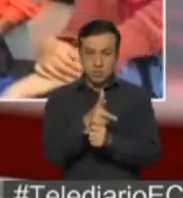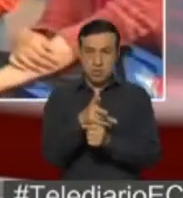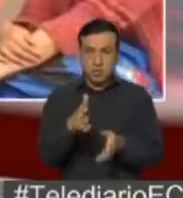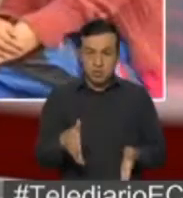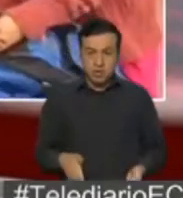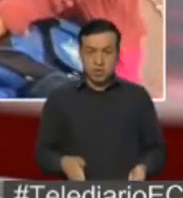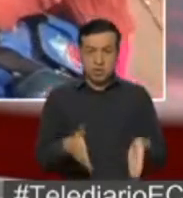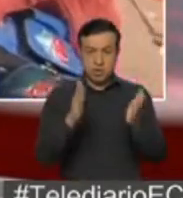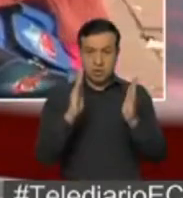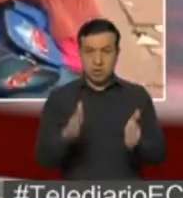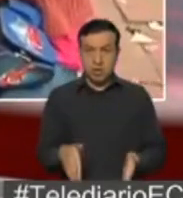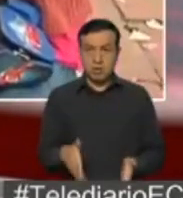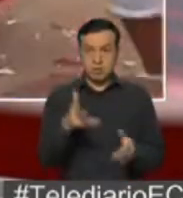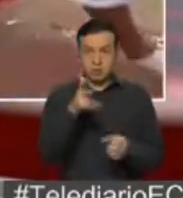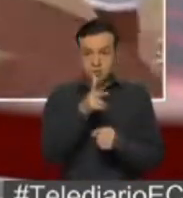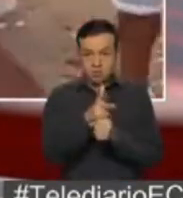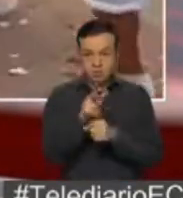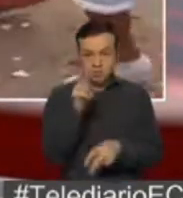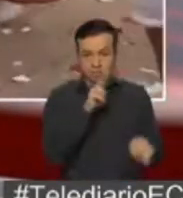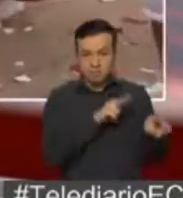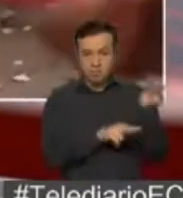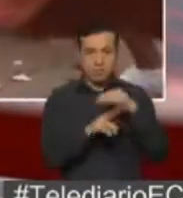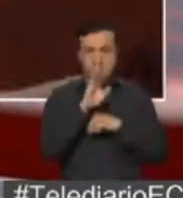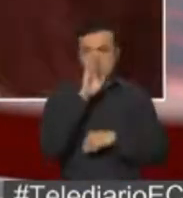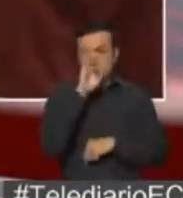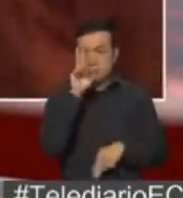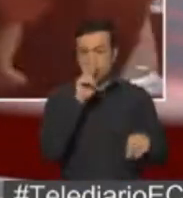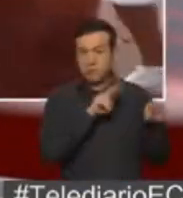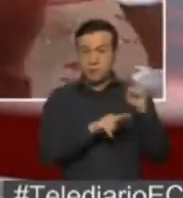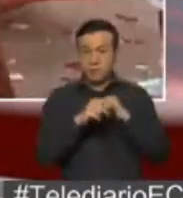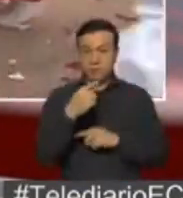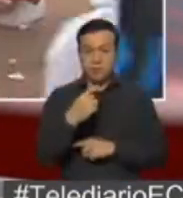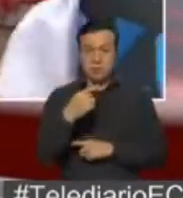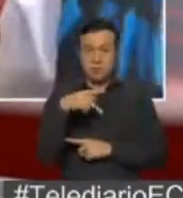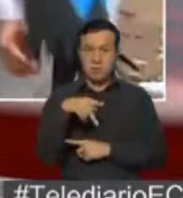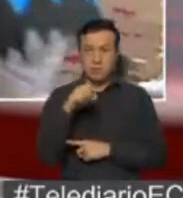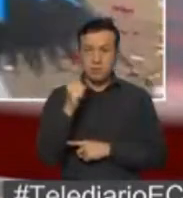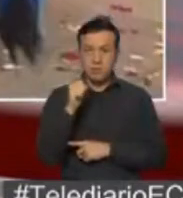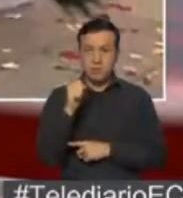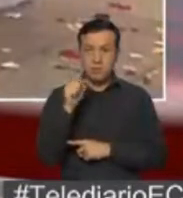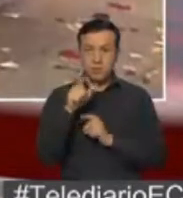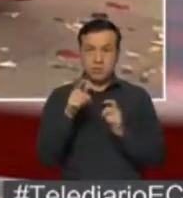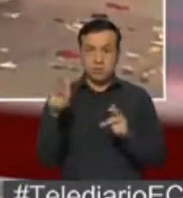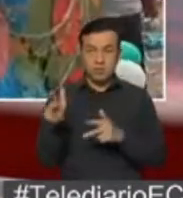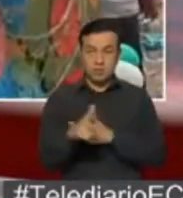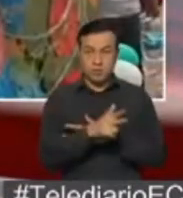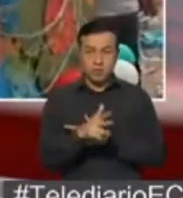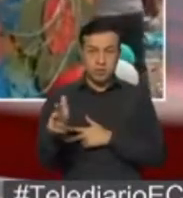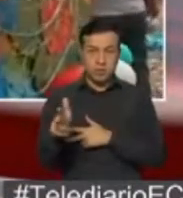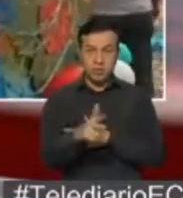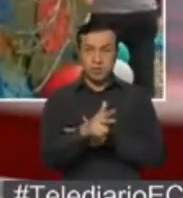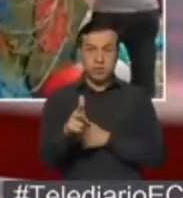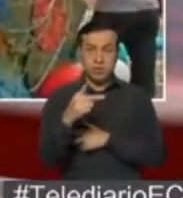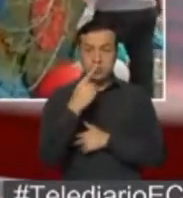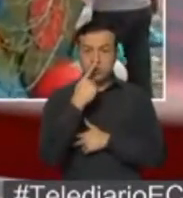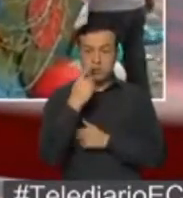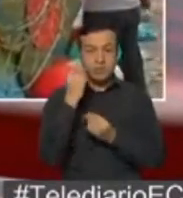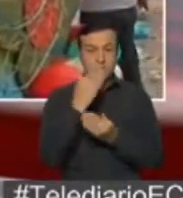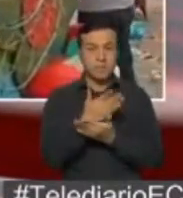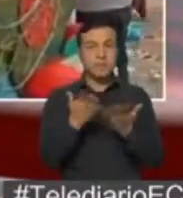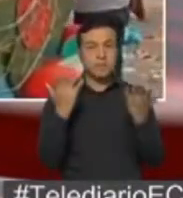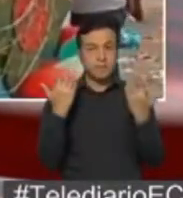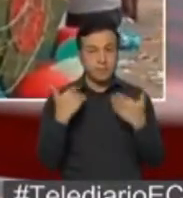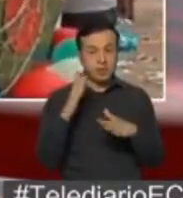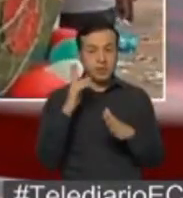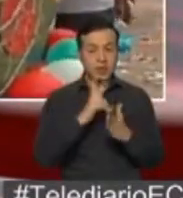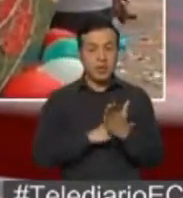vías y estamos monitoreando todo el tiempo por GPS, por dónde se están moviendo. Lo interesante es que actualmente tenemos